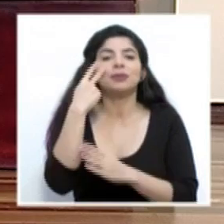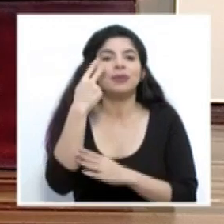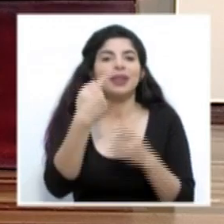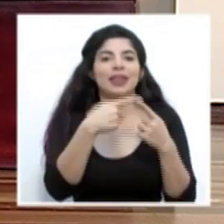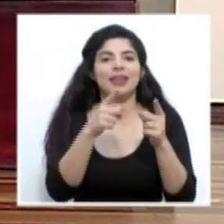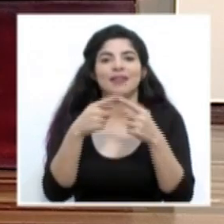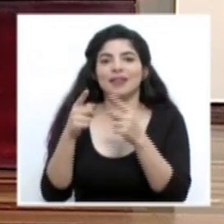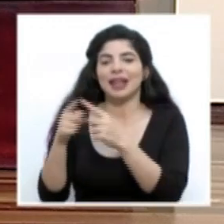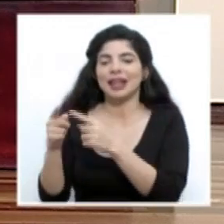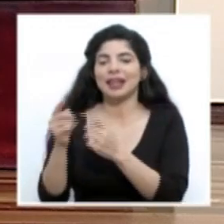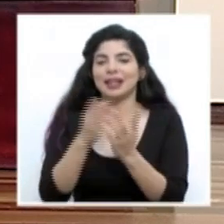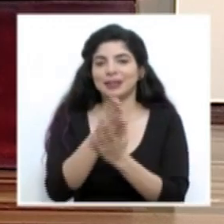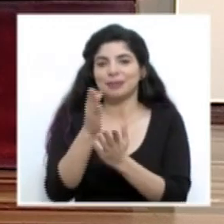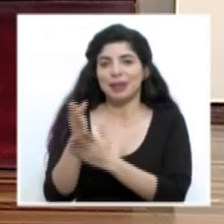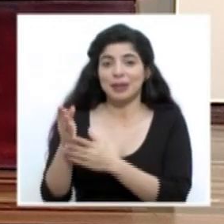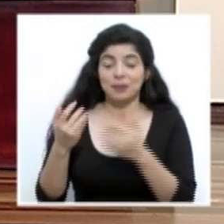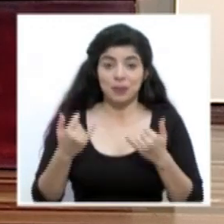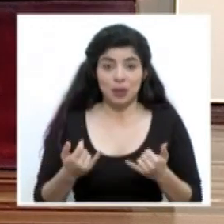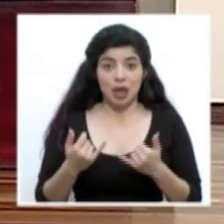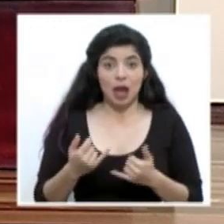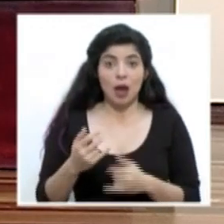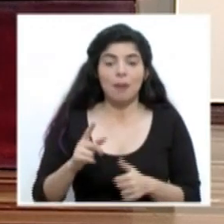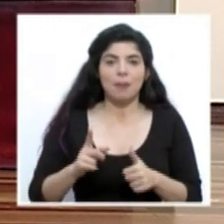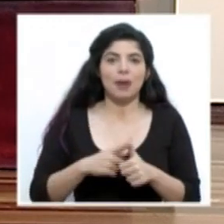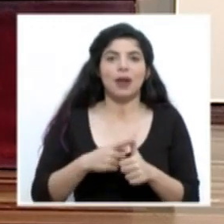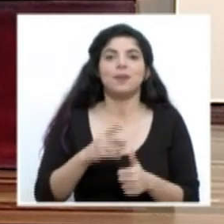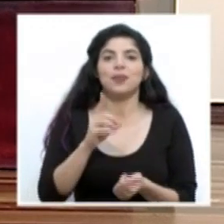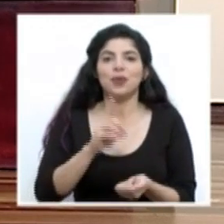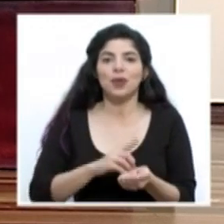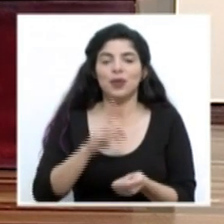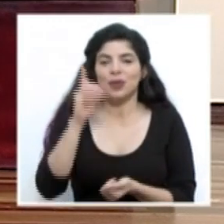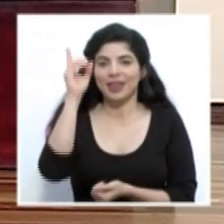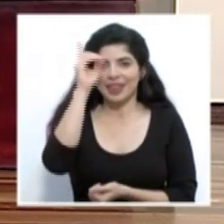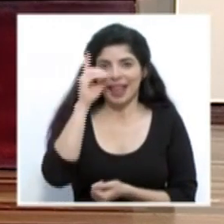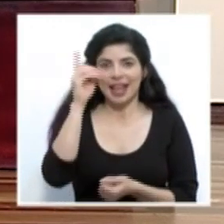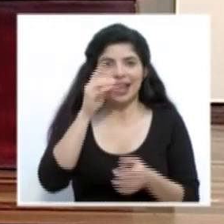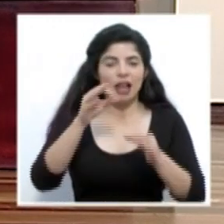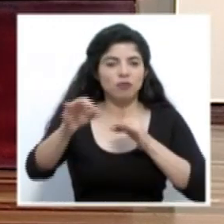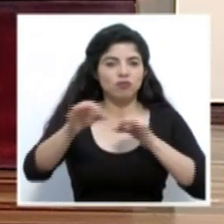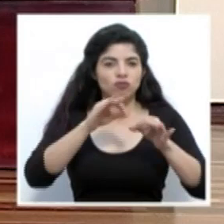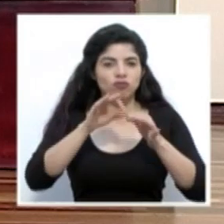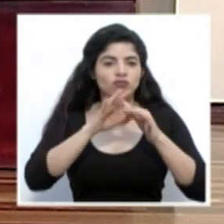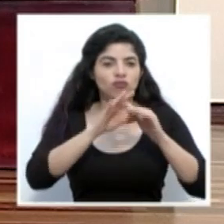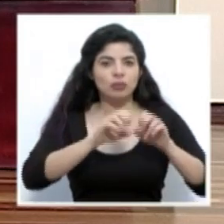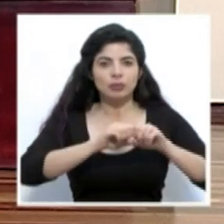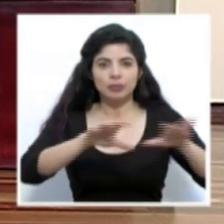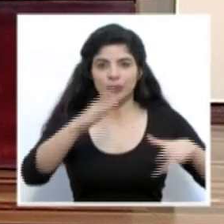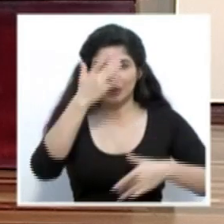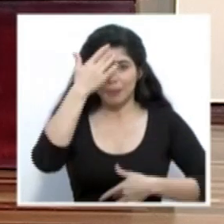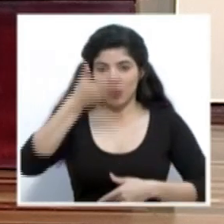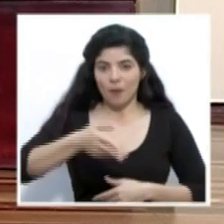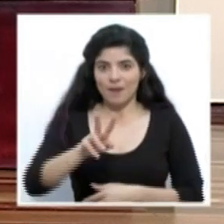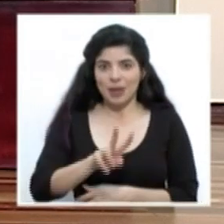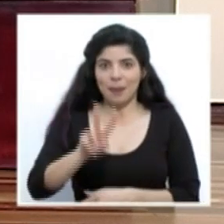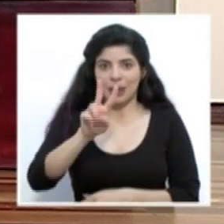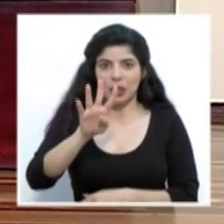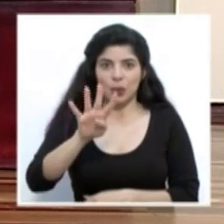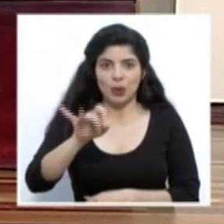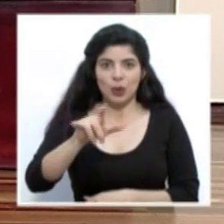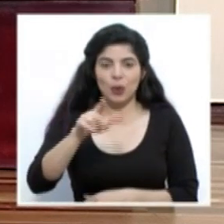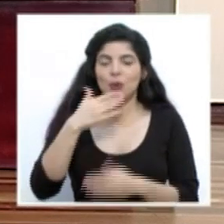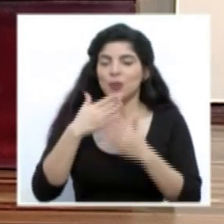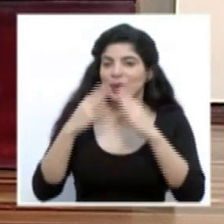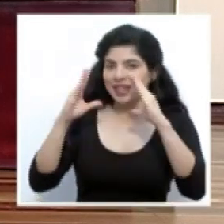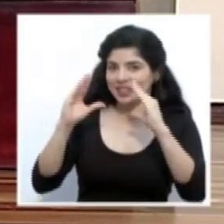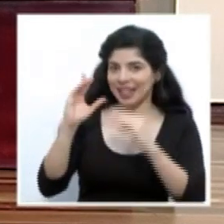diversos medios. De inmediato, escuchamos al doctor Daniel Salas, quien detallará el reporte epidemiológico para este viernes 24 de julio.